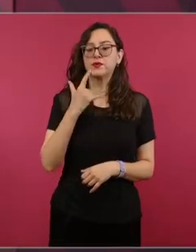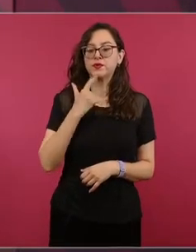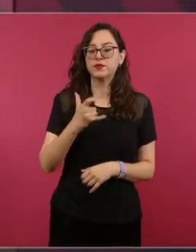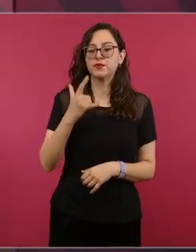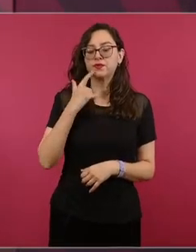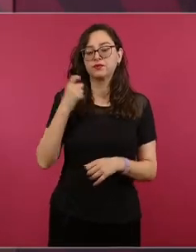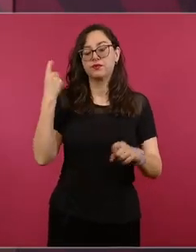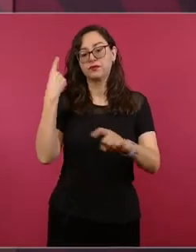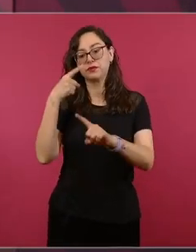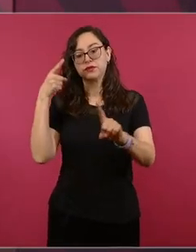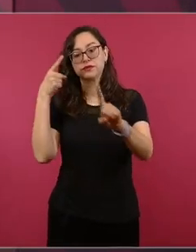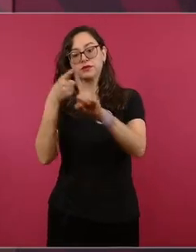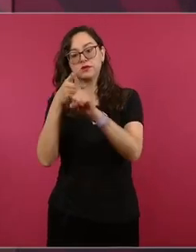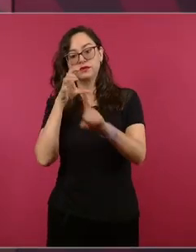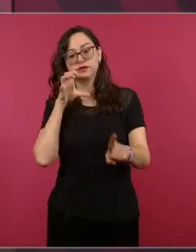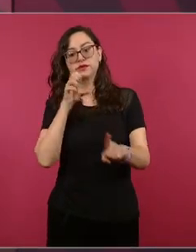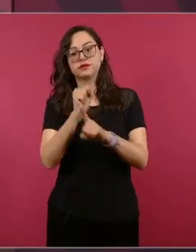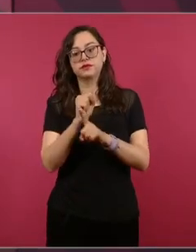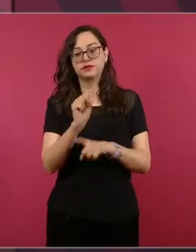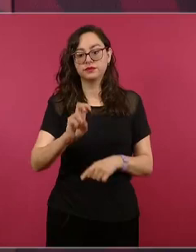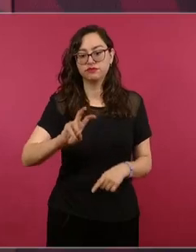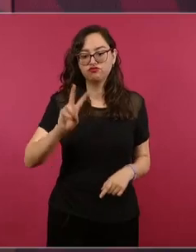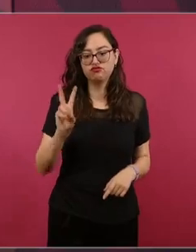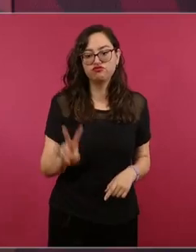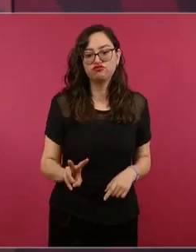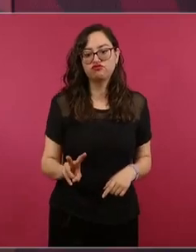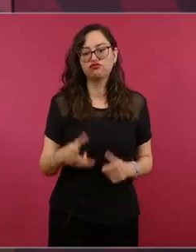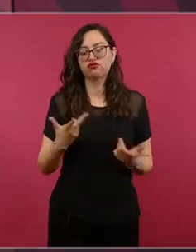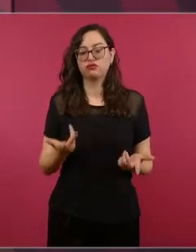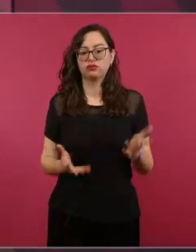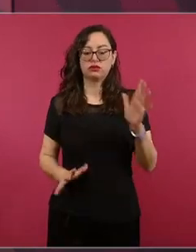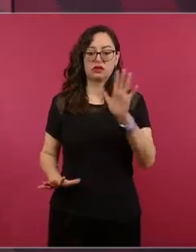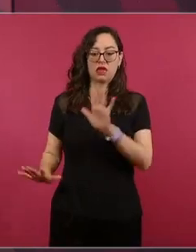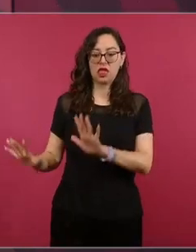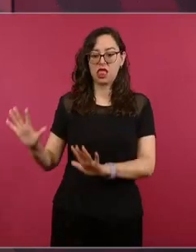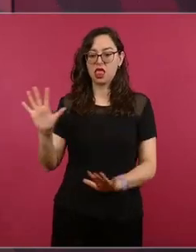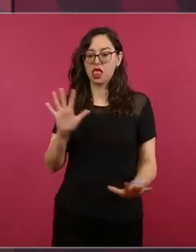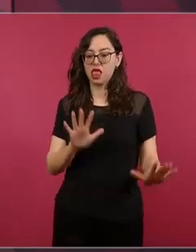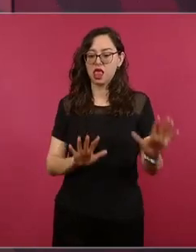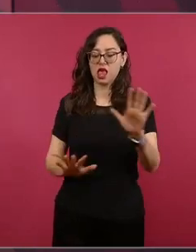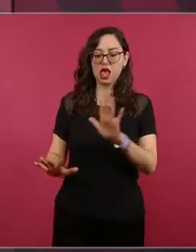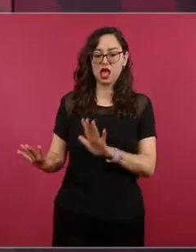por la verdad y no dejarse manipular.